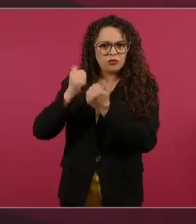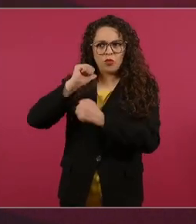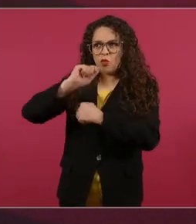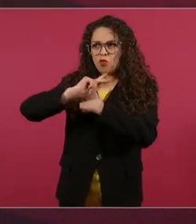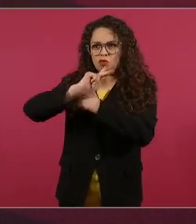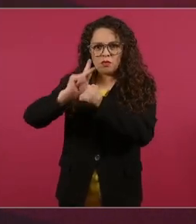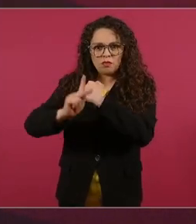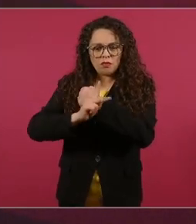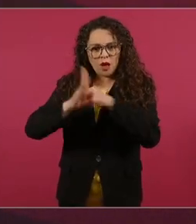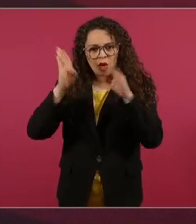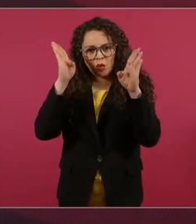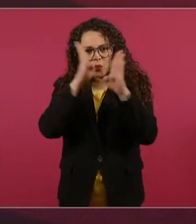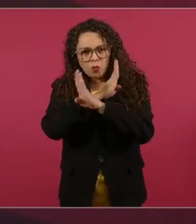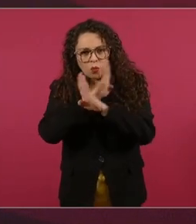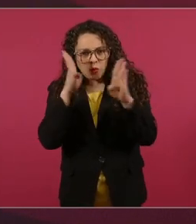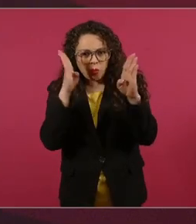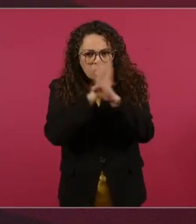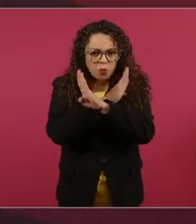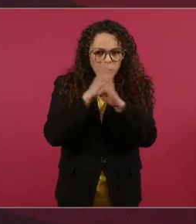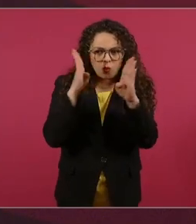hace espionaje